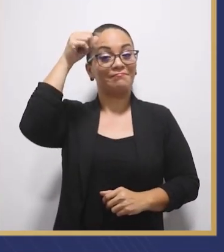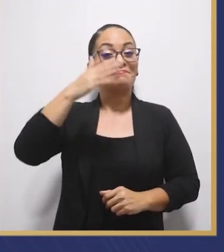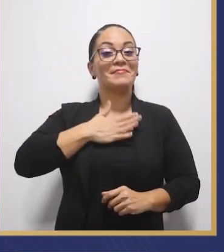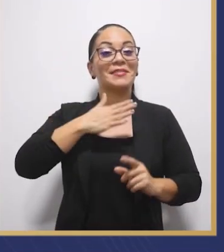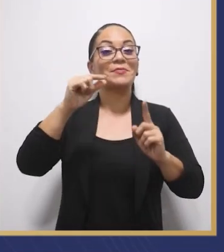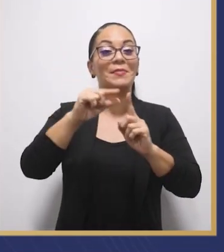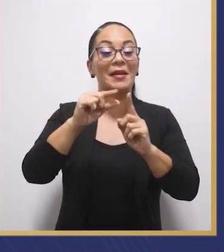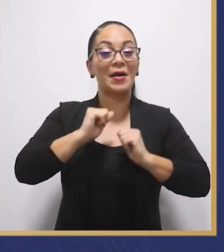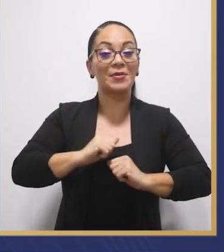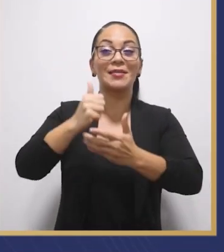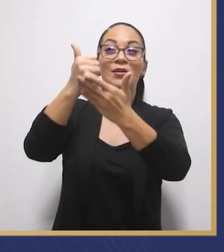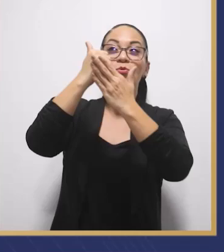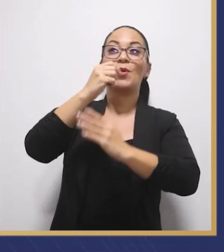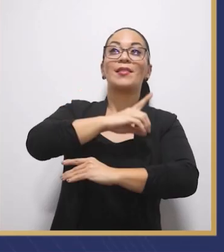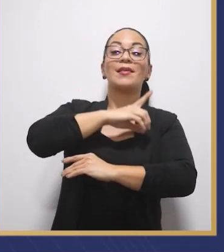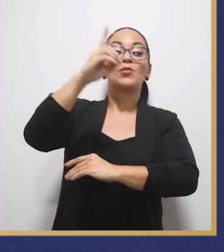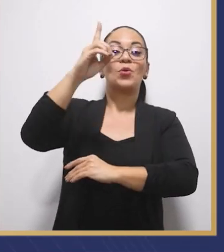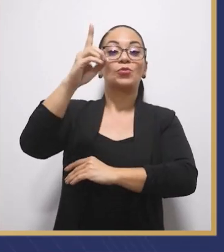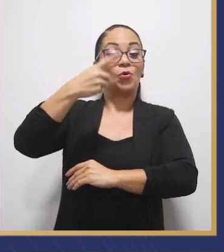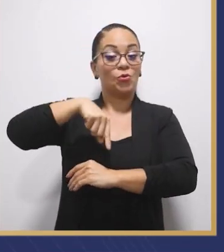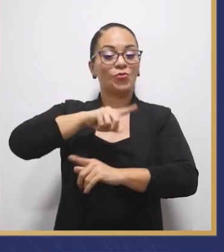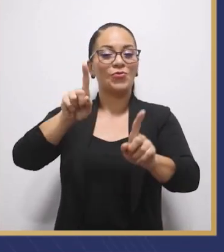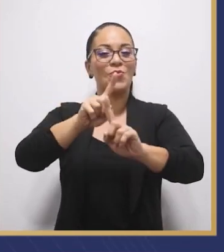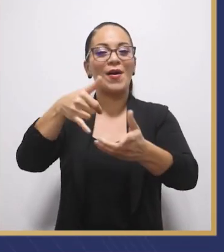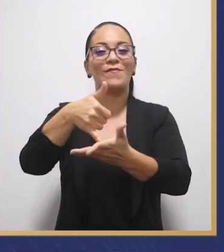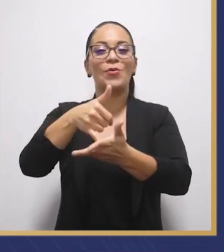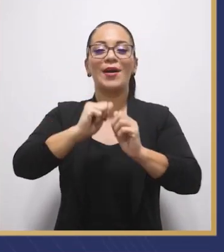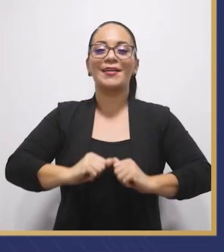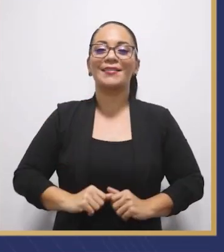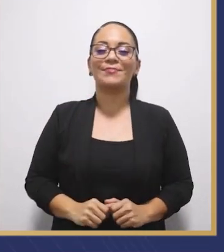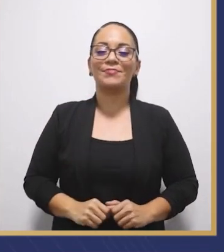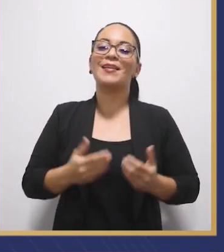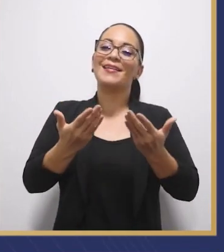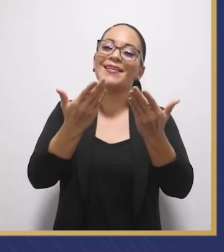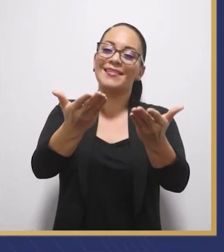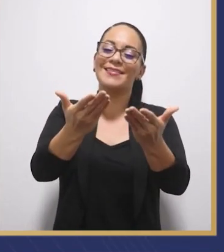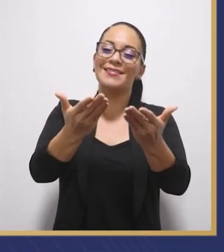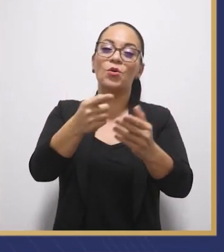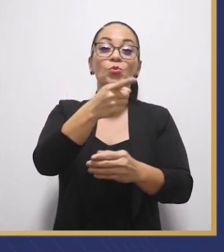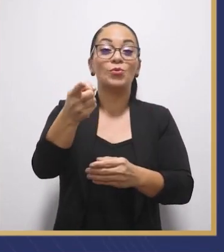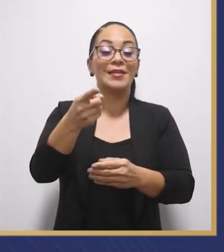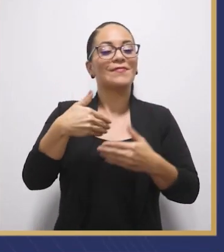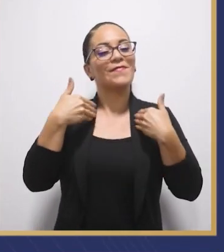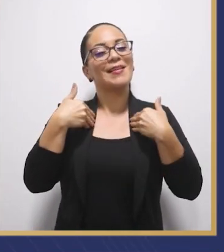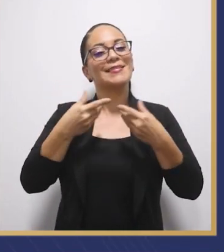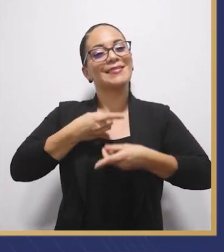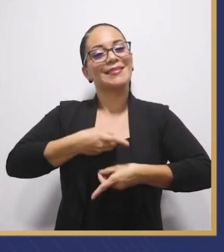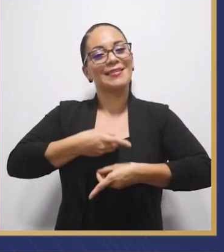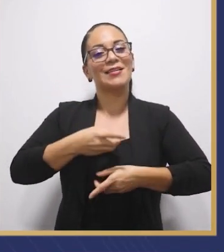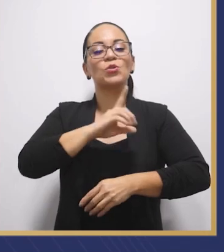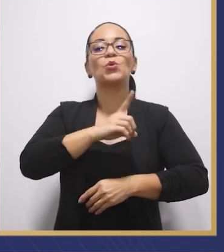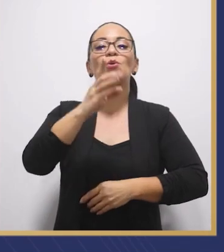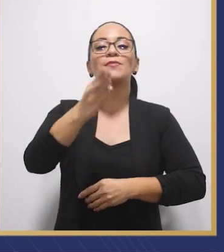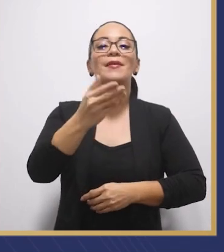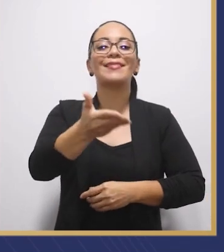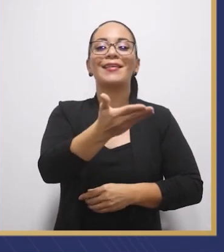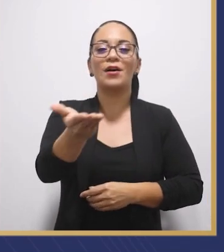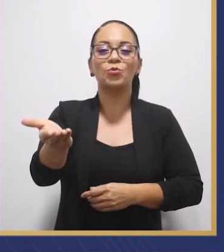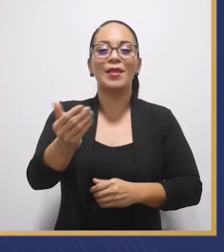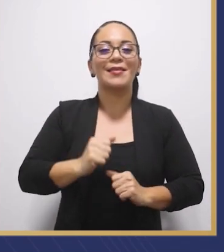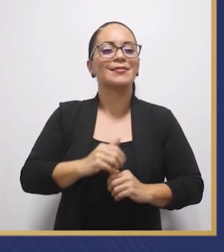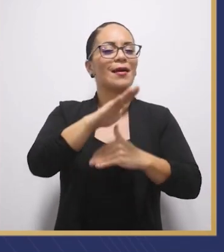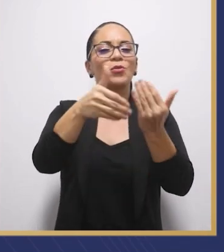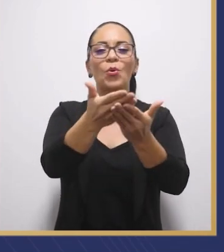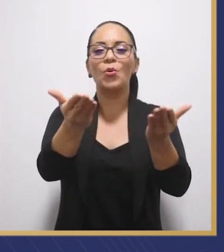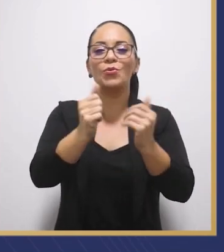palabras, con la ayuda de Dios no vamos a aflojar. Les deseo un muy feliz descanso, que Dios les bendiga a